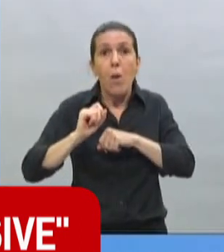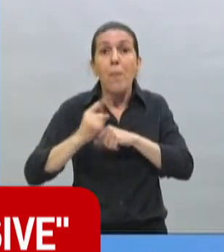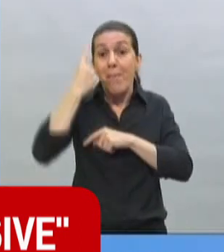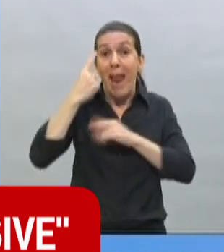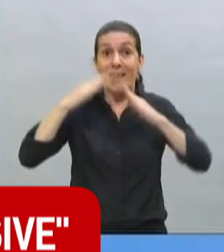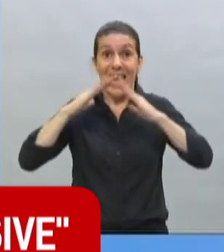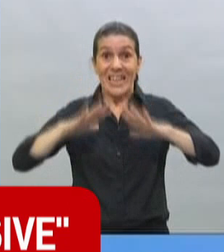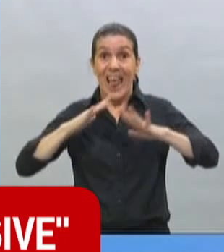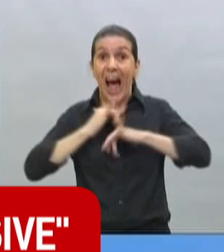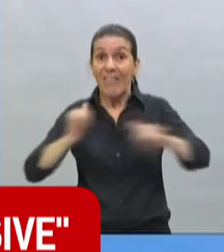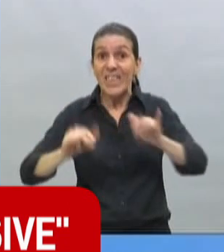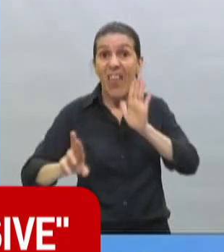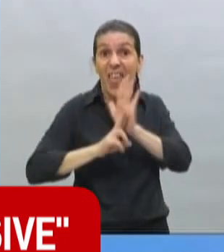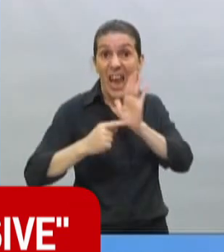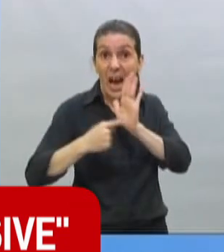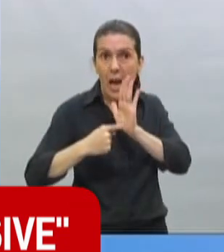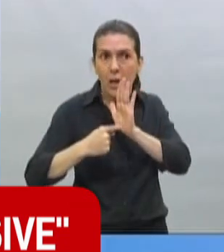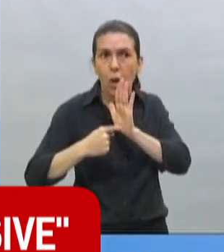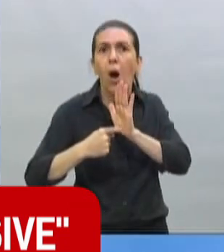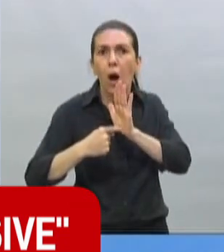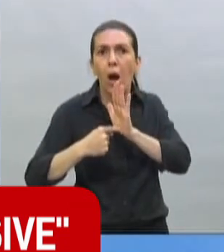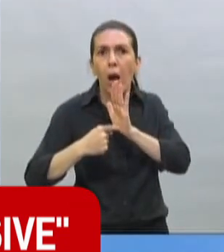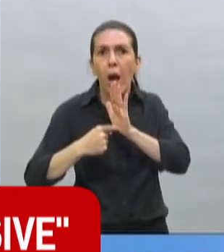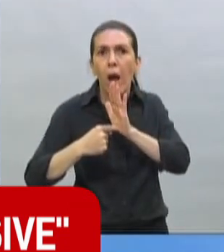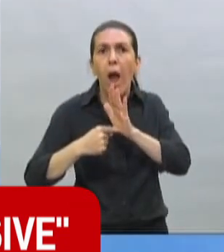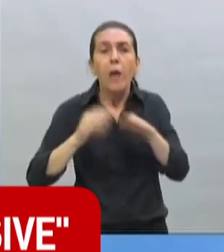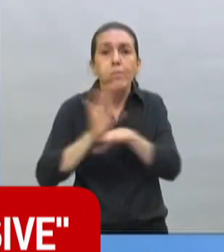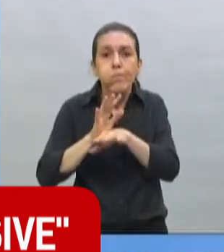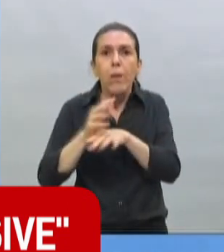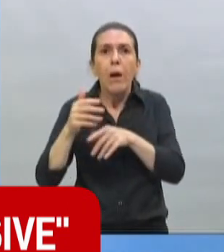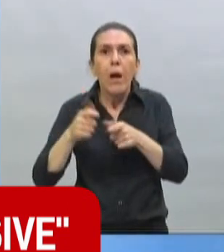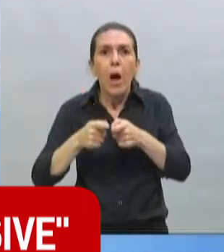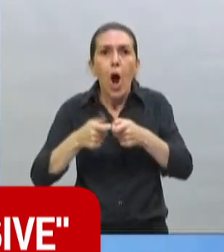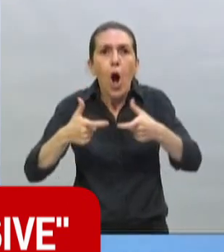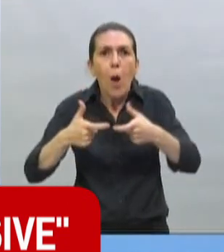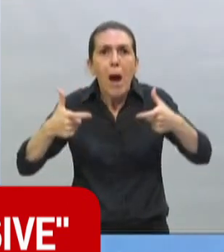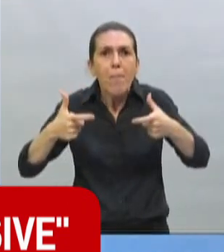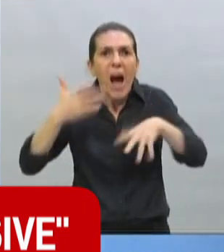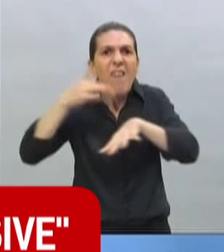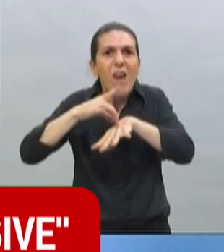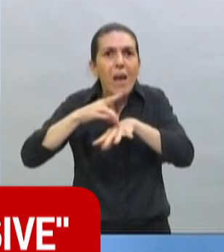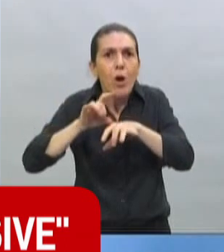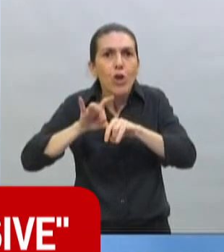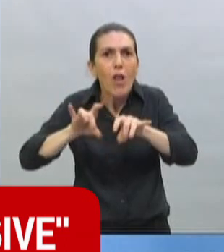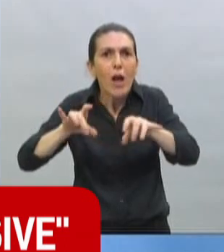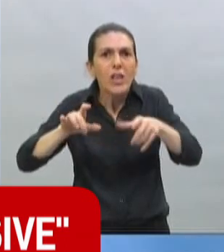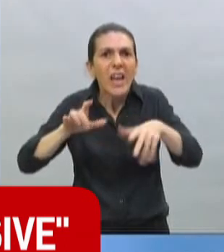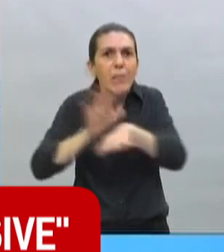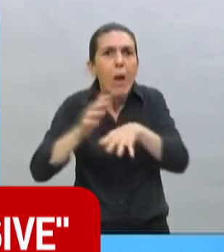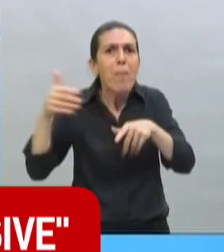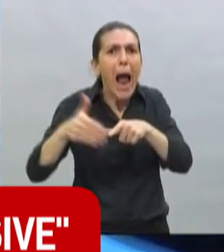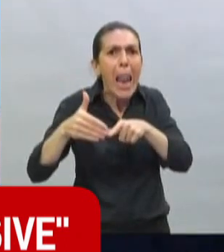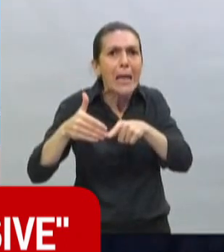cuarentena, logramos hacer más lento casi 3 veces la diseminación del virus. Hoy,